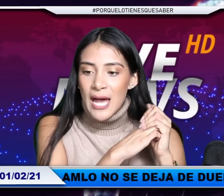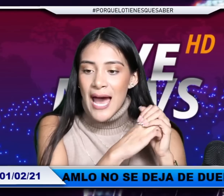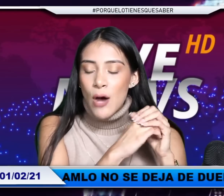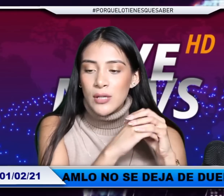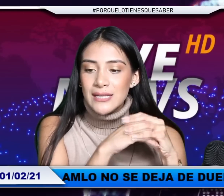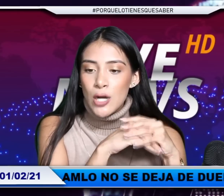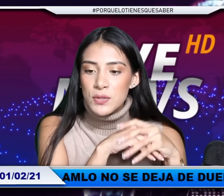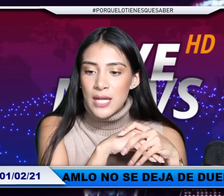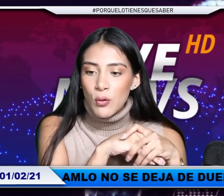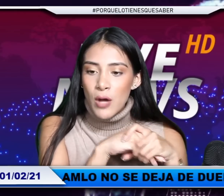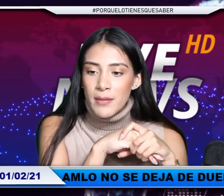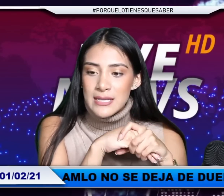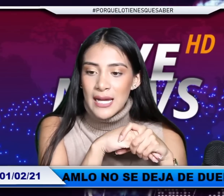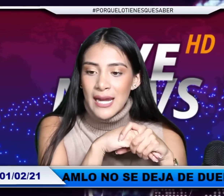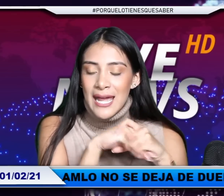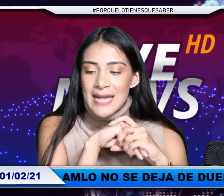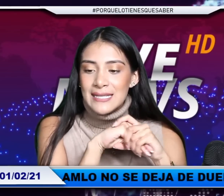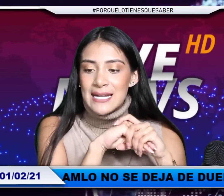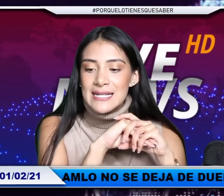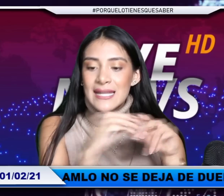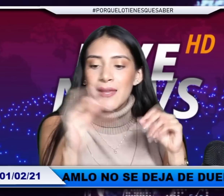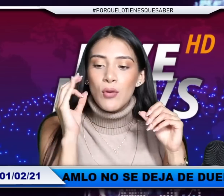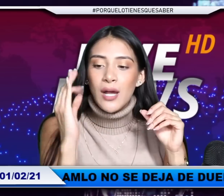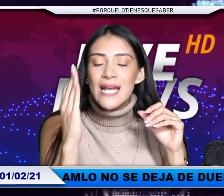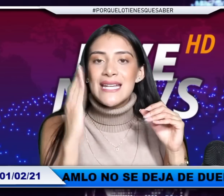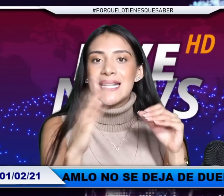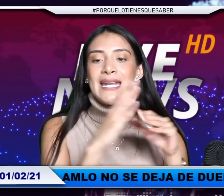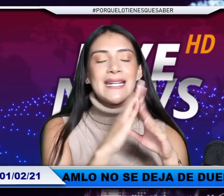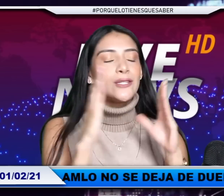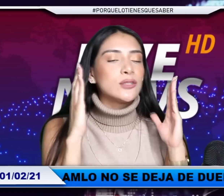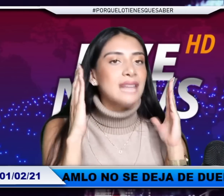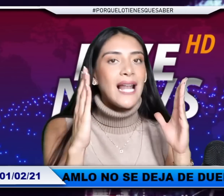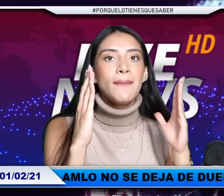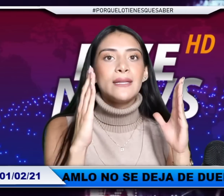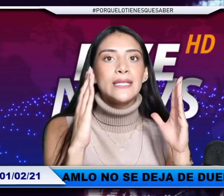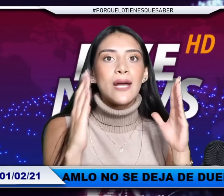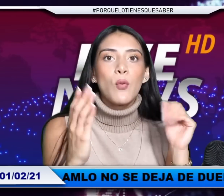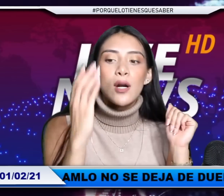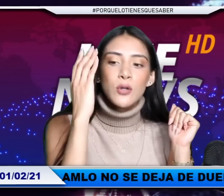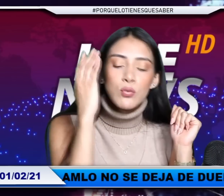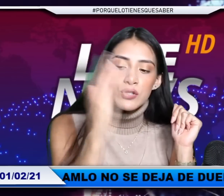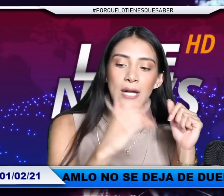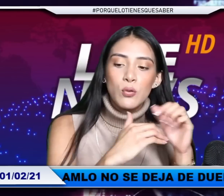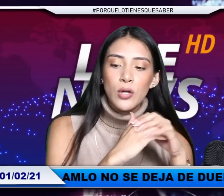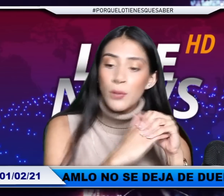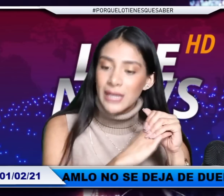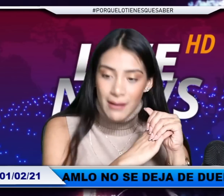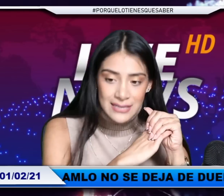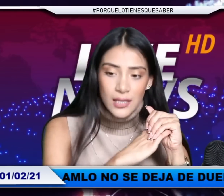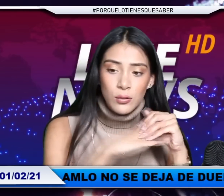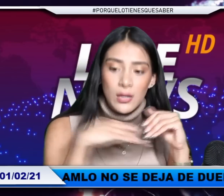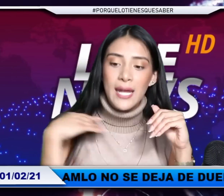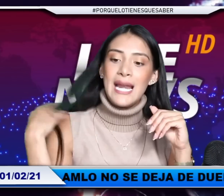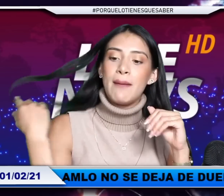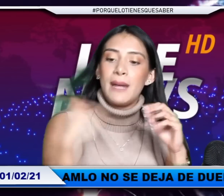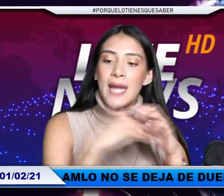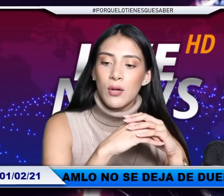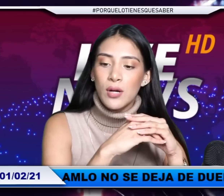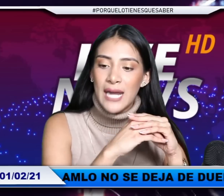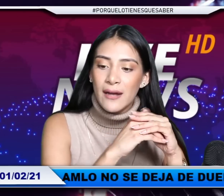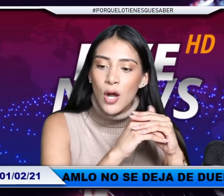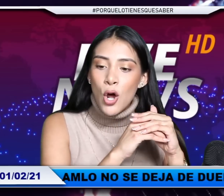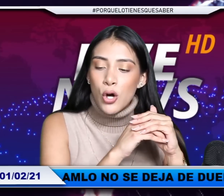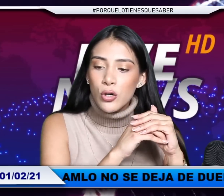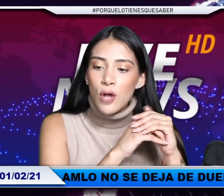200, ahorita el obstáculo a vencer es que exista democracia en el INE. Totalmente de acuerdo, un saludo, porque va a estar dura, la pelea,